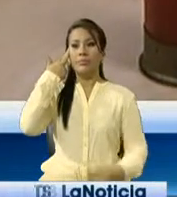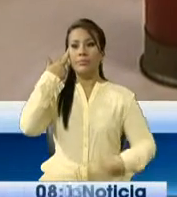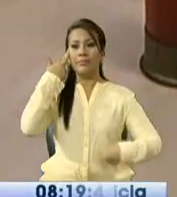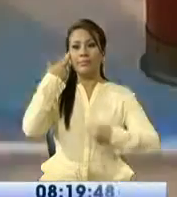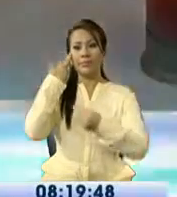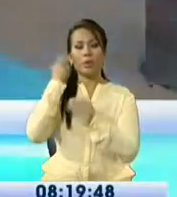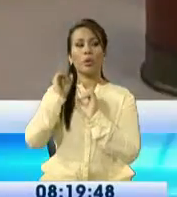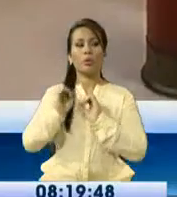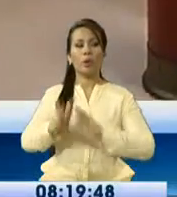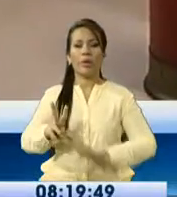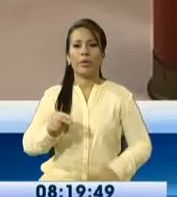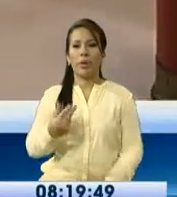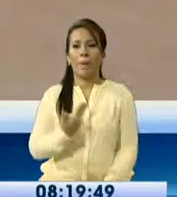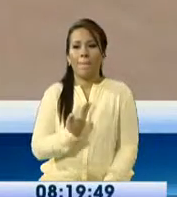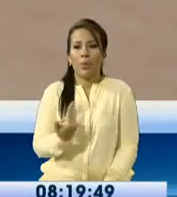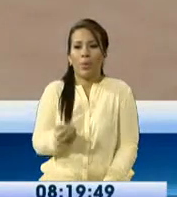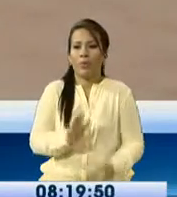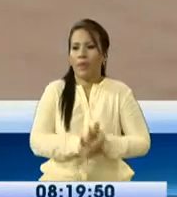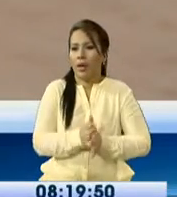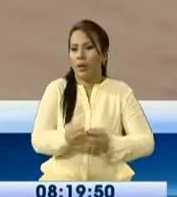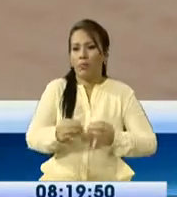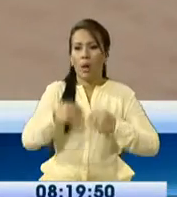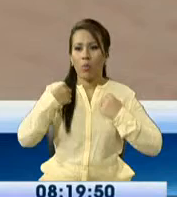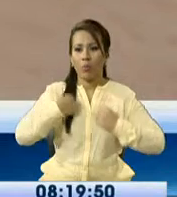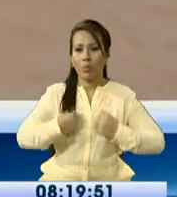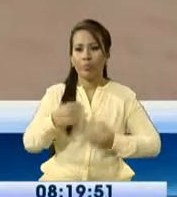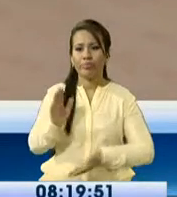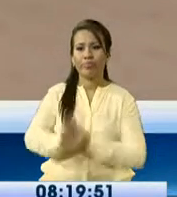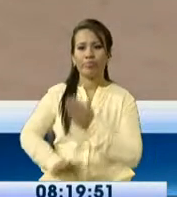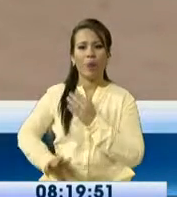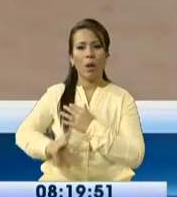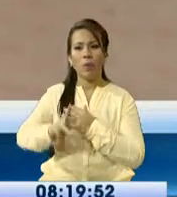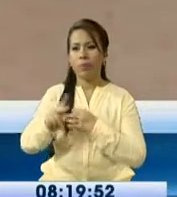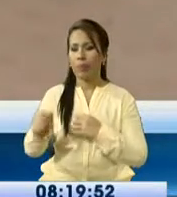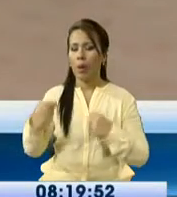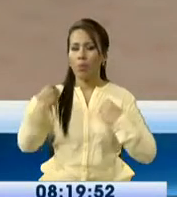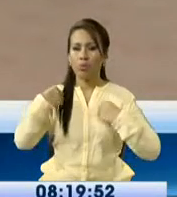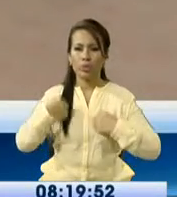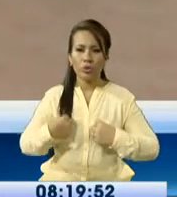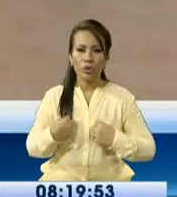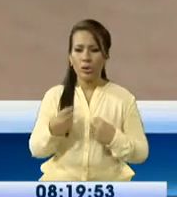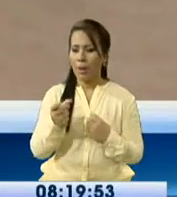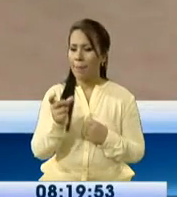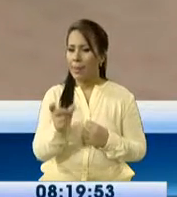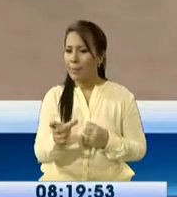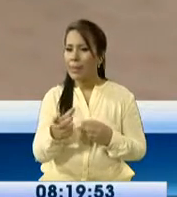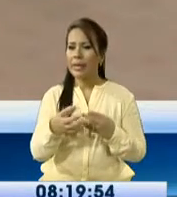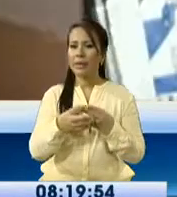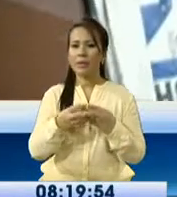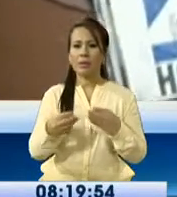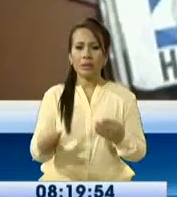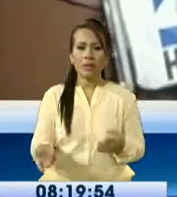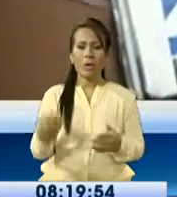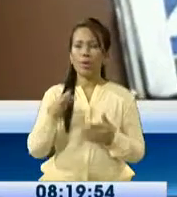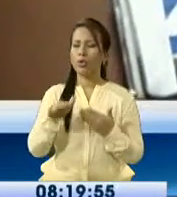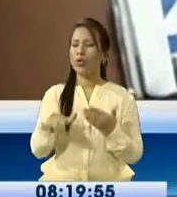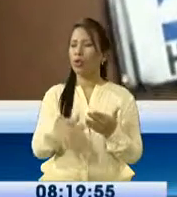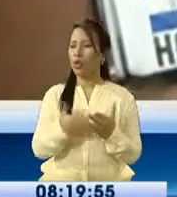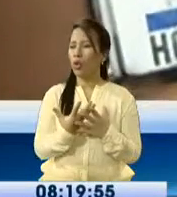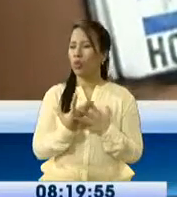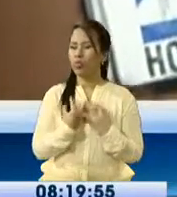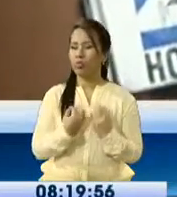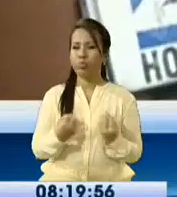no disparó. Le cogió el bolso, se llevó todos los documentos, todas las pertenencias que ella tenía, dinero que ella tenía en su bolso, todo eso